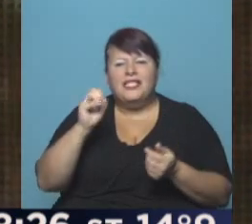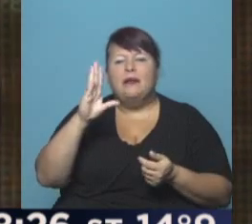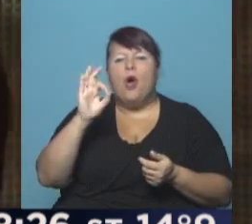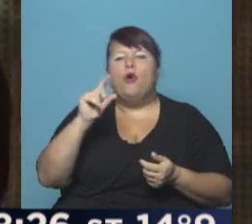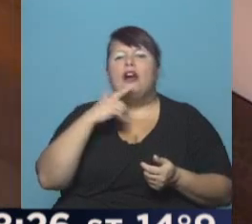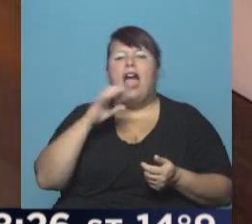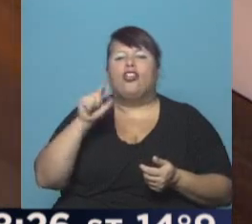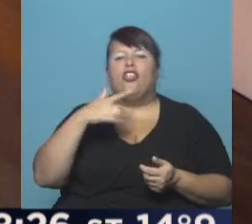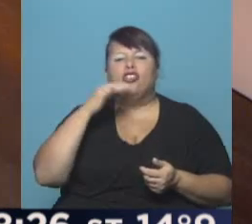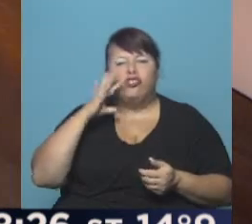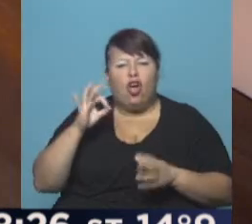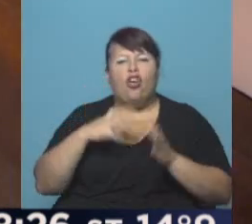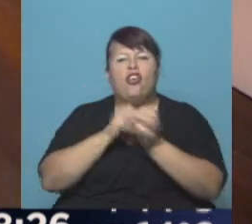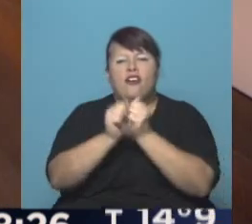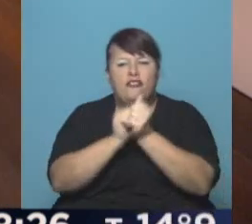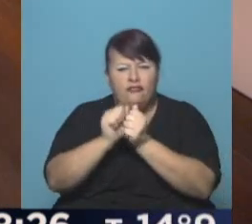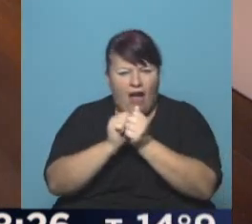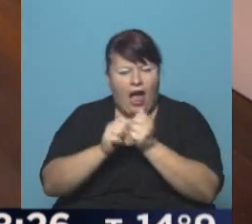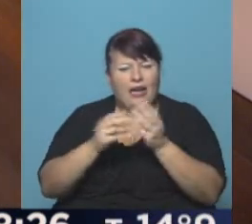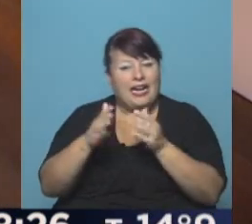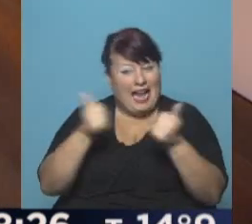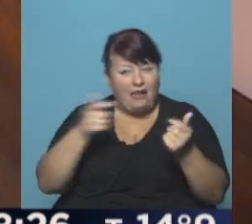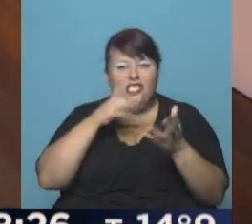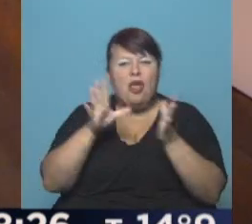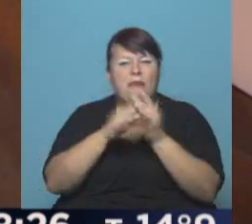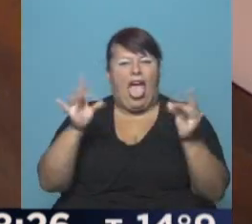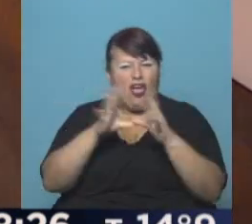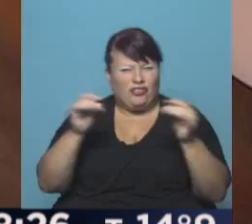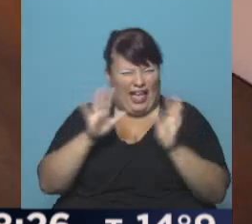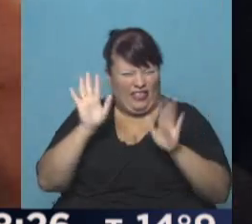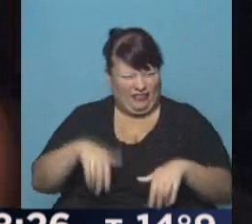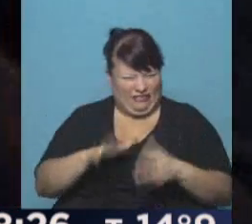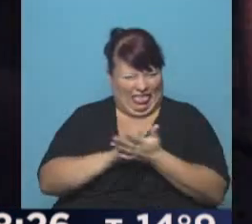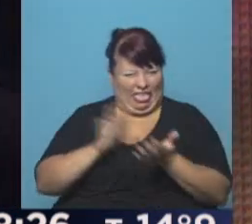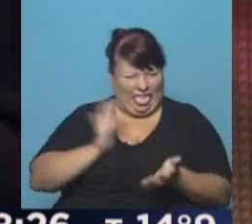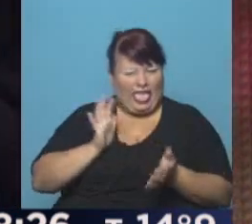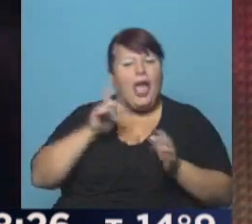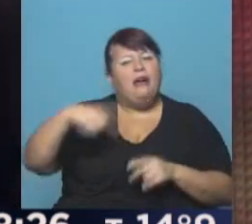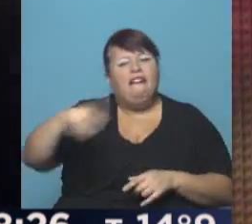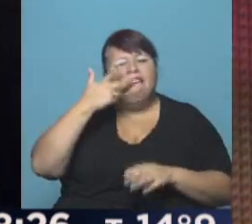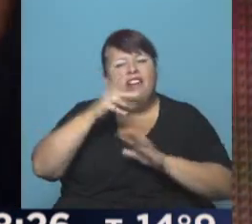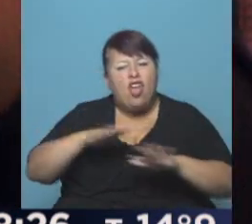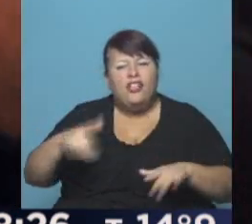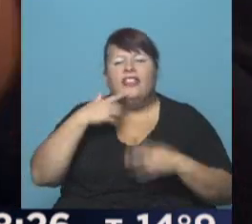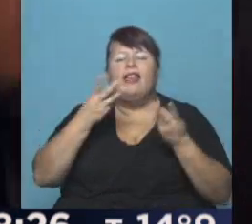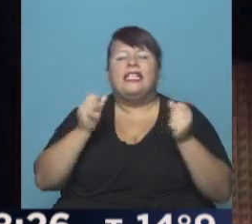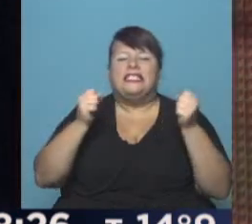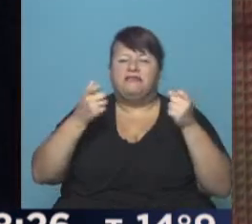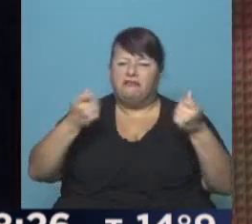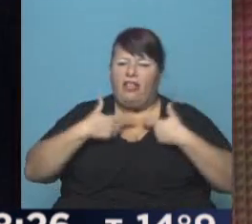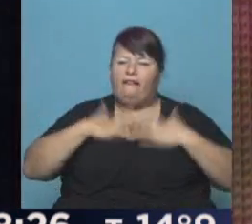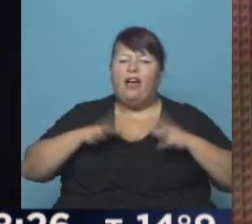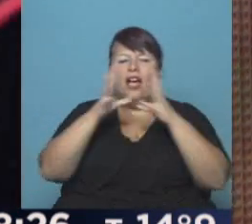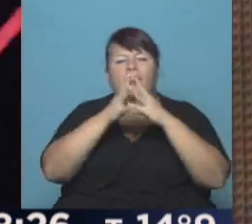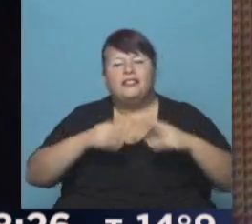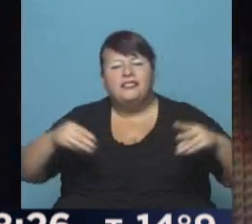sodio y la trabajan con, hay que trabajarla rápido porque si no se pegotea y es muy, muy fea y desagradable, pero a ellos les encanta, dice que le calman los nervios, la